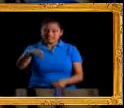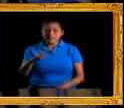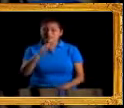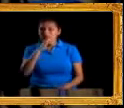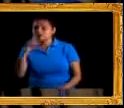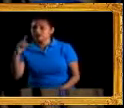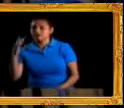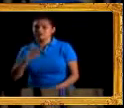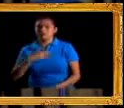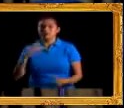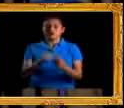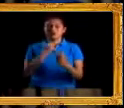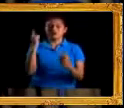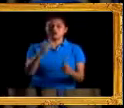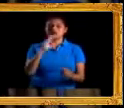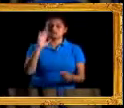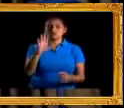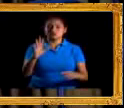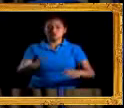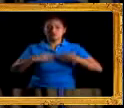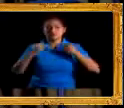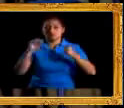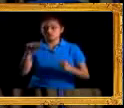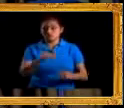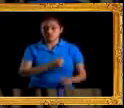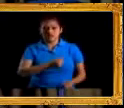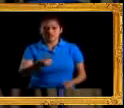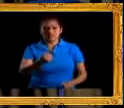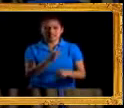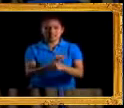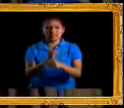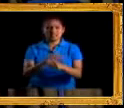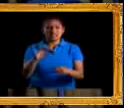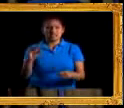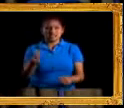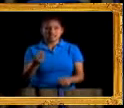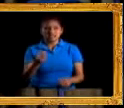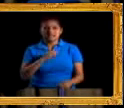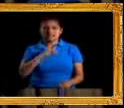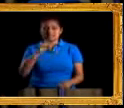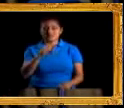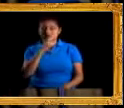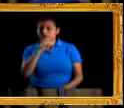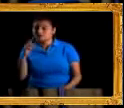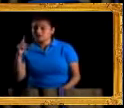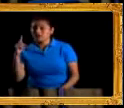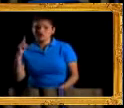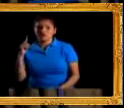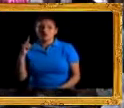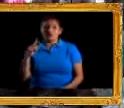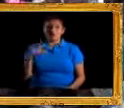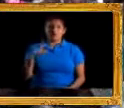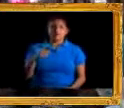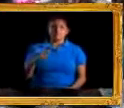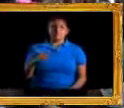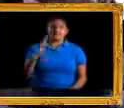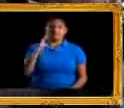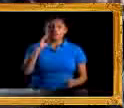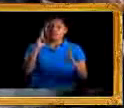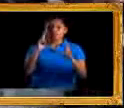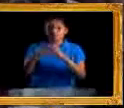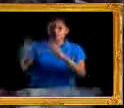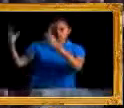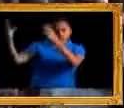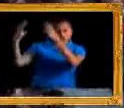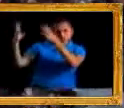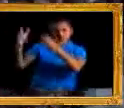con todas sus fuerzas, no dañes a la iglesia que está buscando la revelación, que está buscando el conocimiento, no